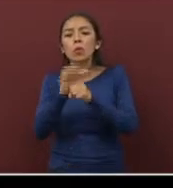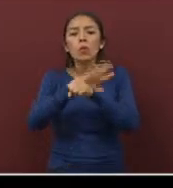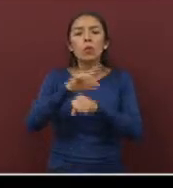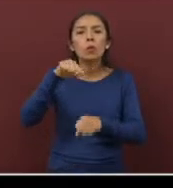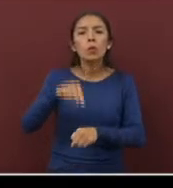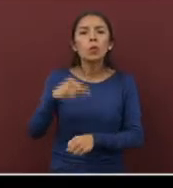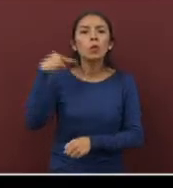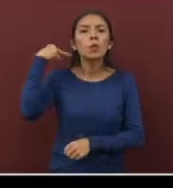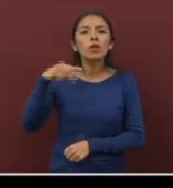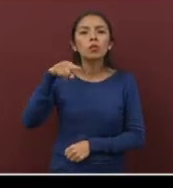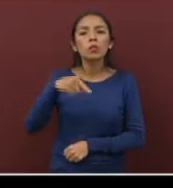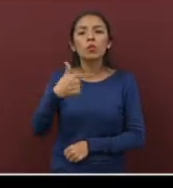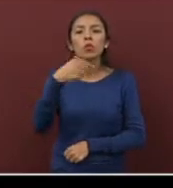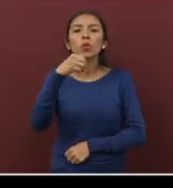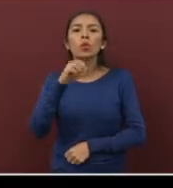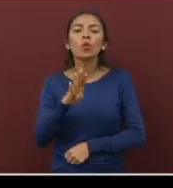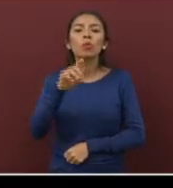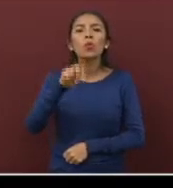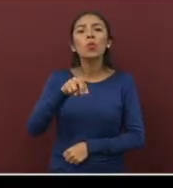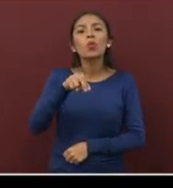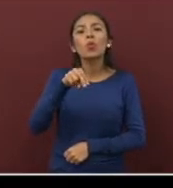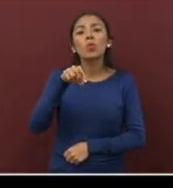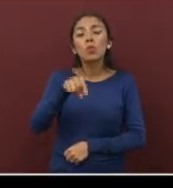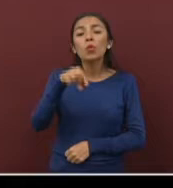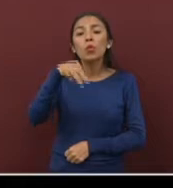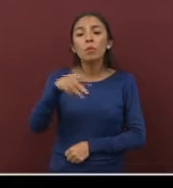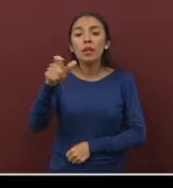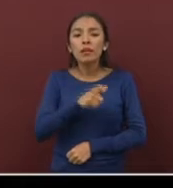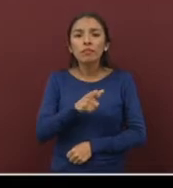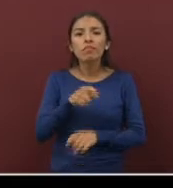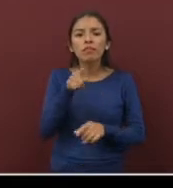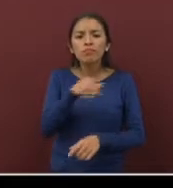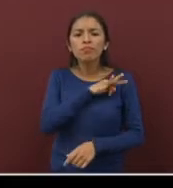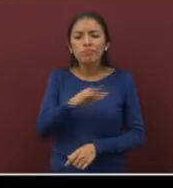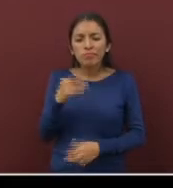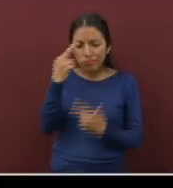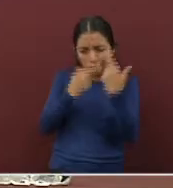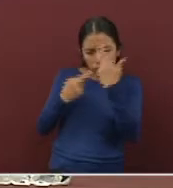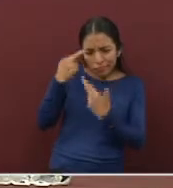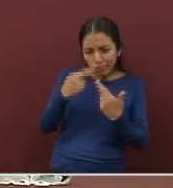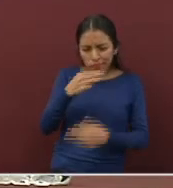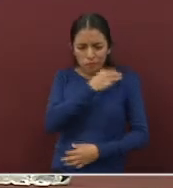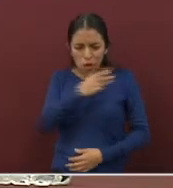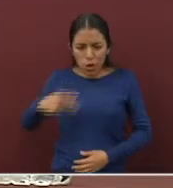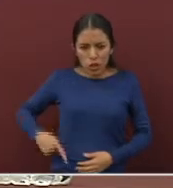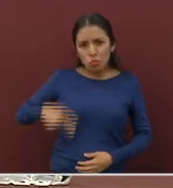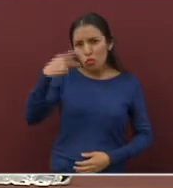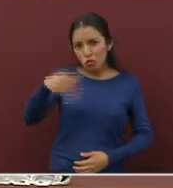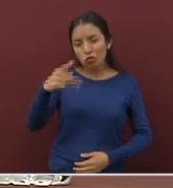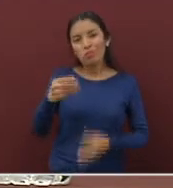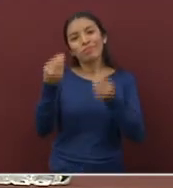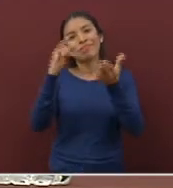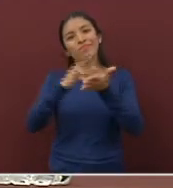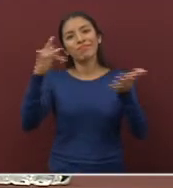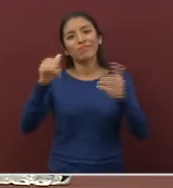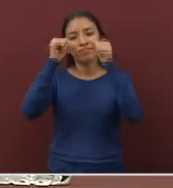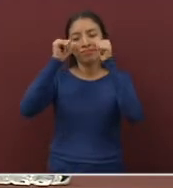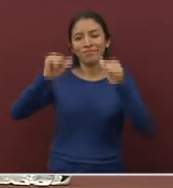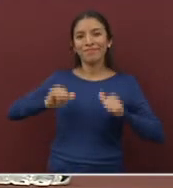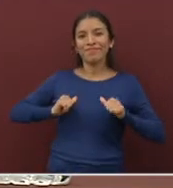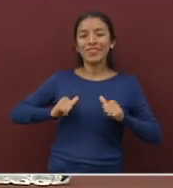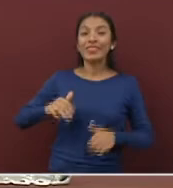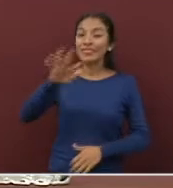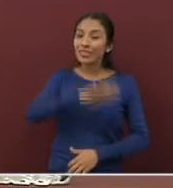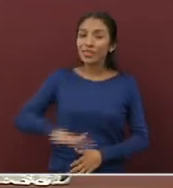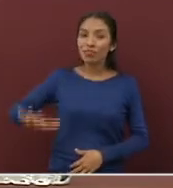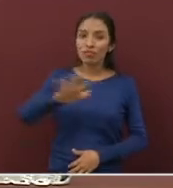punto gob.mx para que consulten la situación de su municipio muchísimas gracias por su atención y que pasen